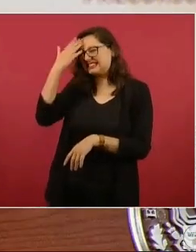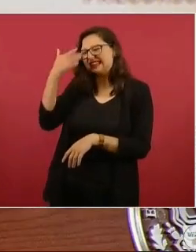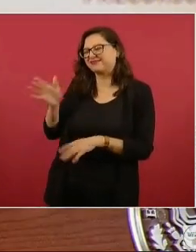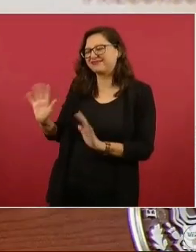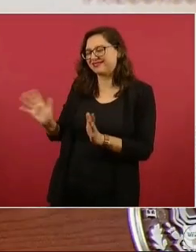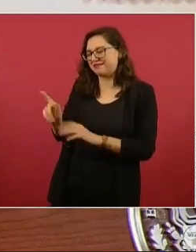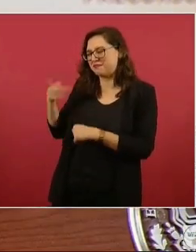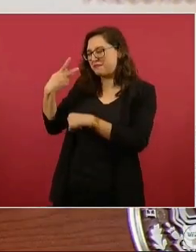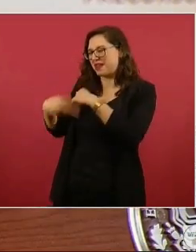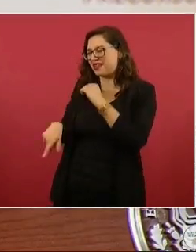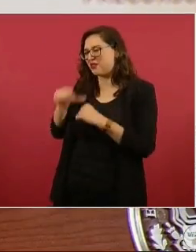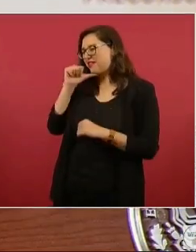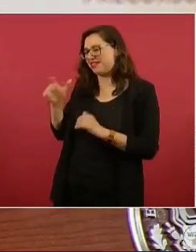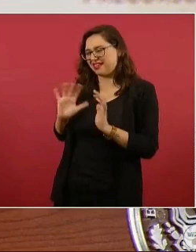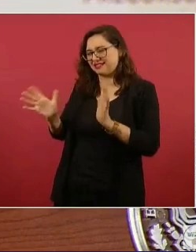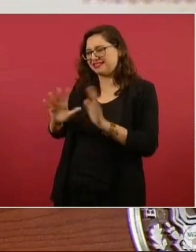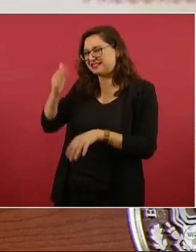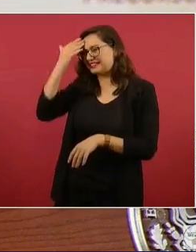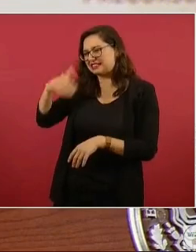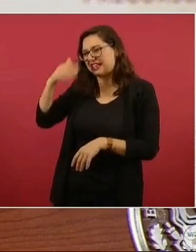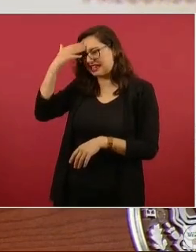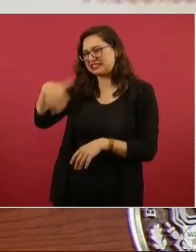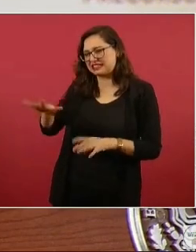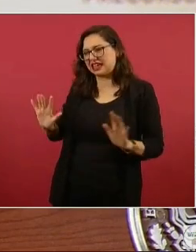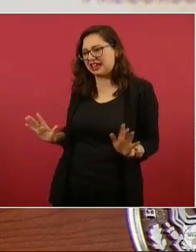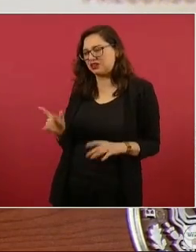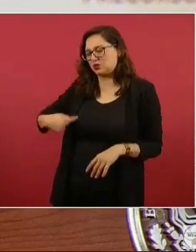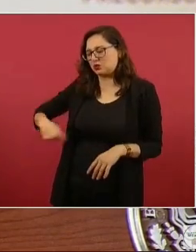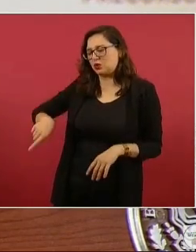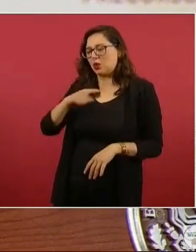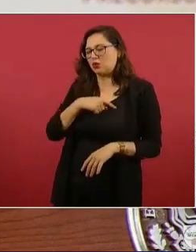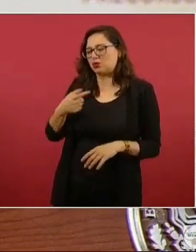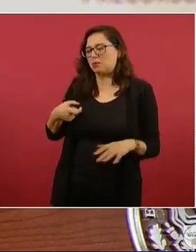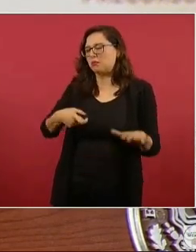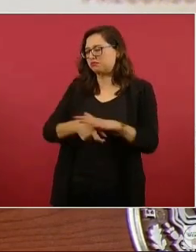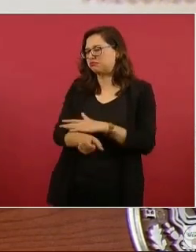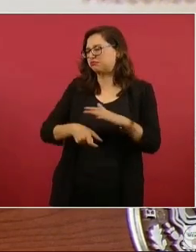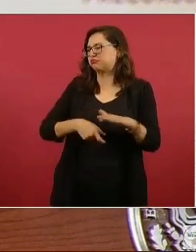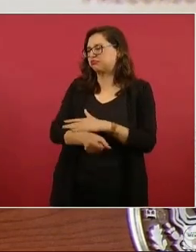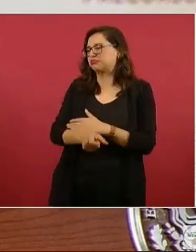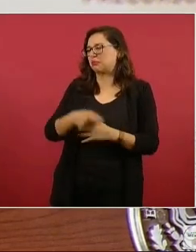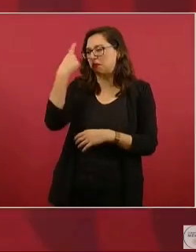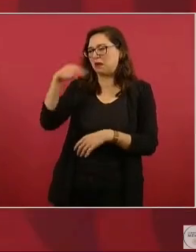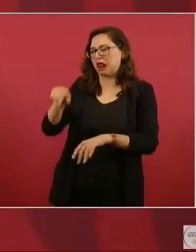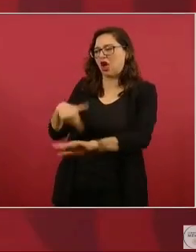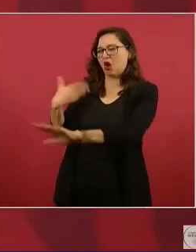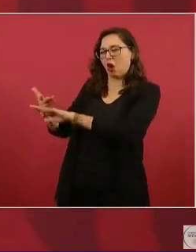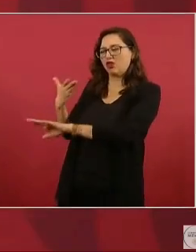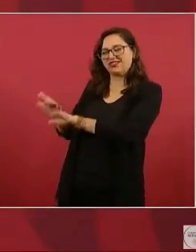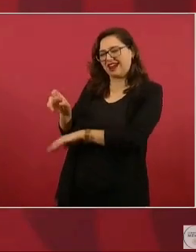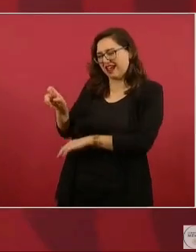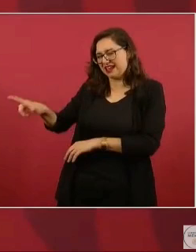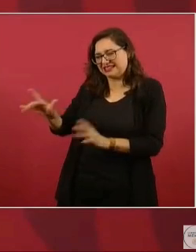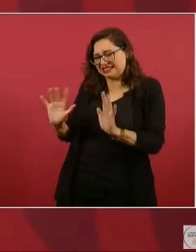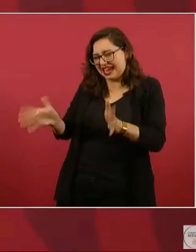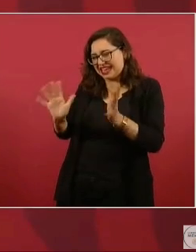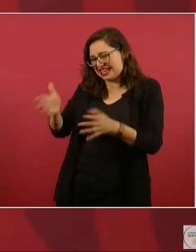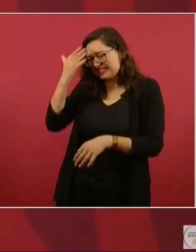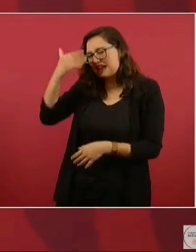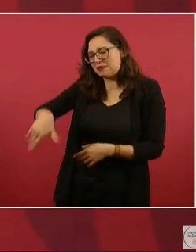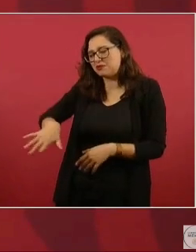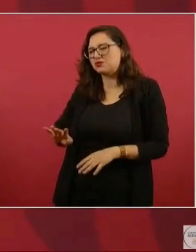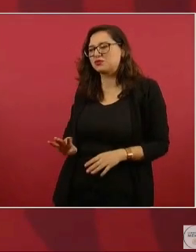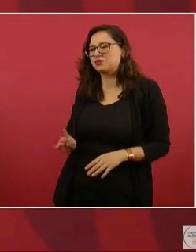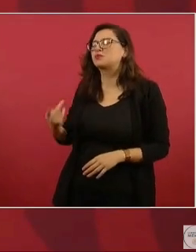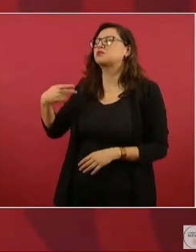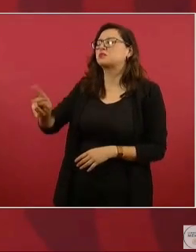nosotros damos dinero para eso, para la campaña, eso ya lo sabemos. No, lo que queremos preguntarle